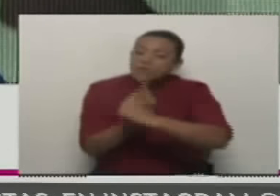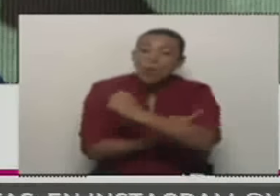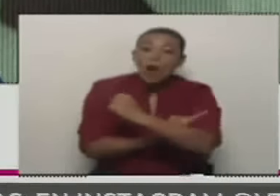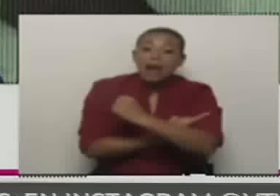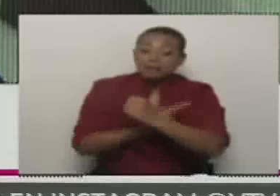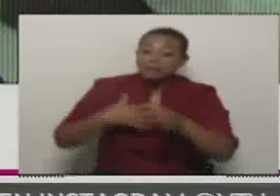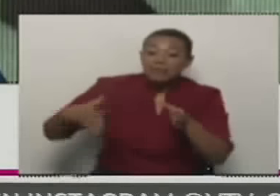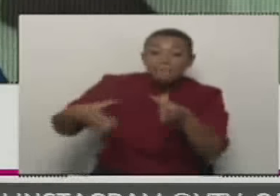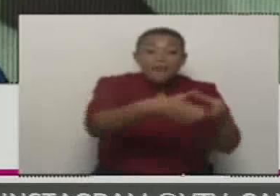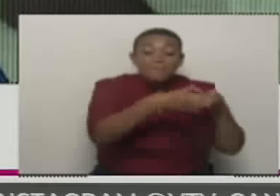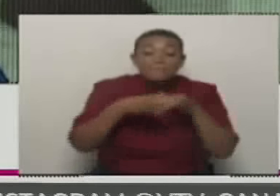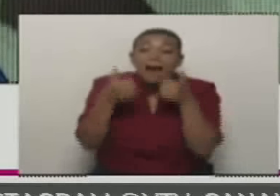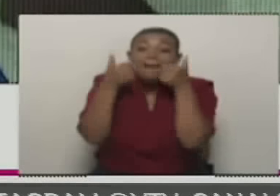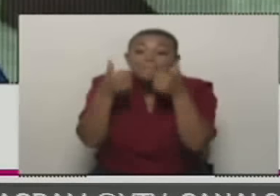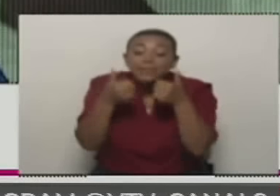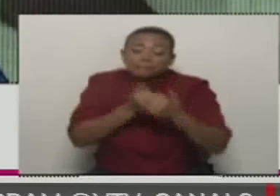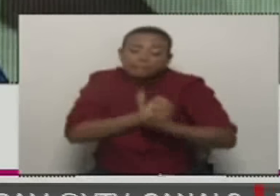fuerza de Dios,